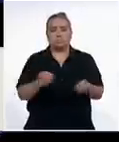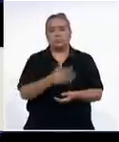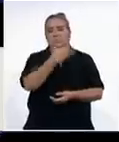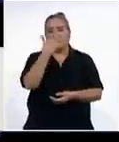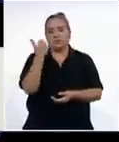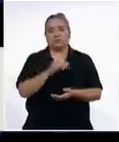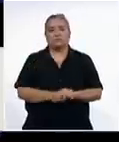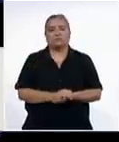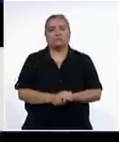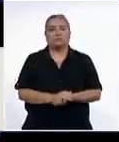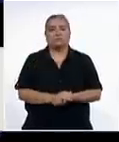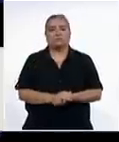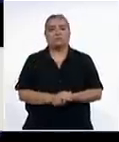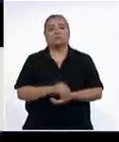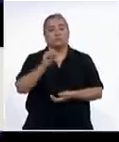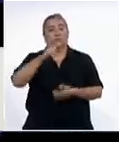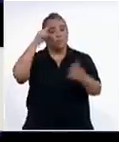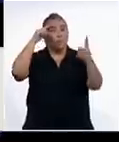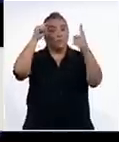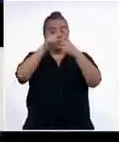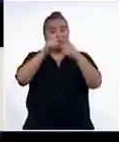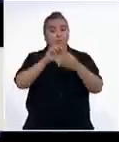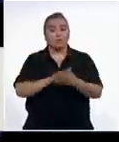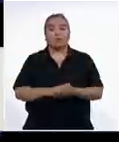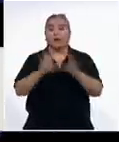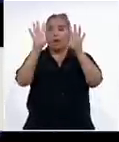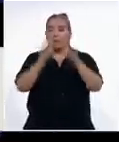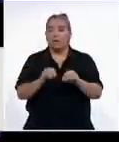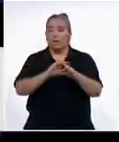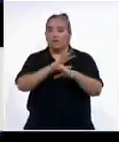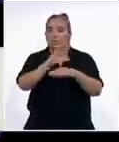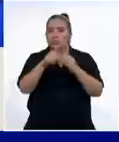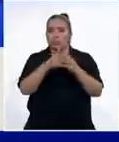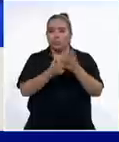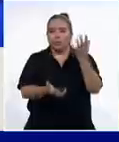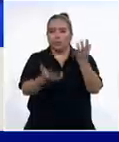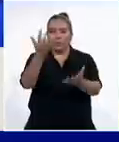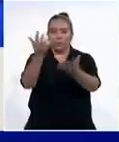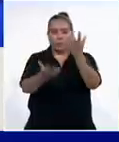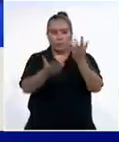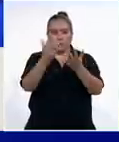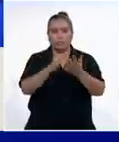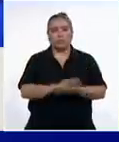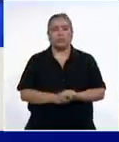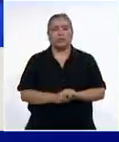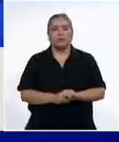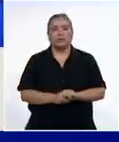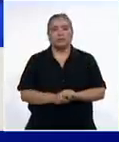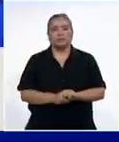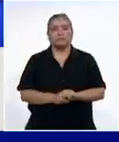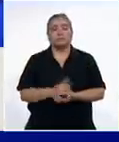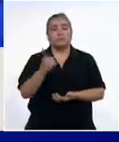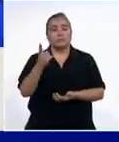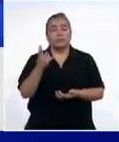Bueno, definitivamente el objetivo es apagar todo tipo de amago de incendio. Y